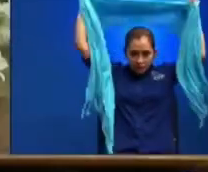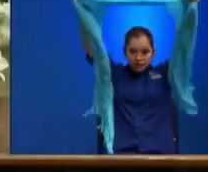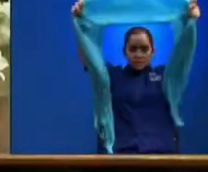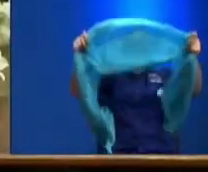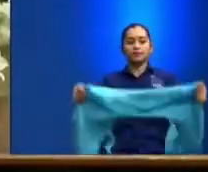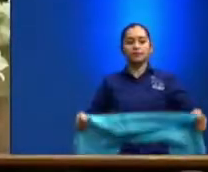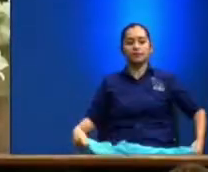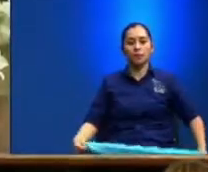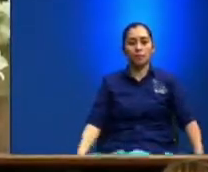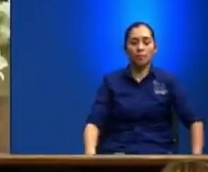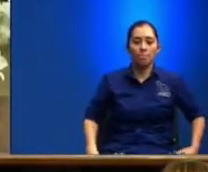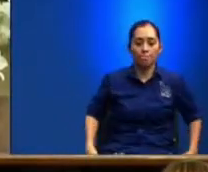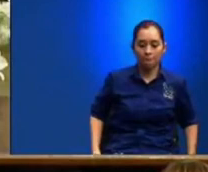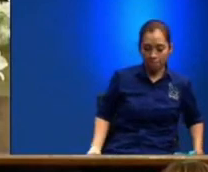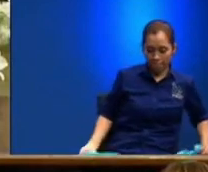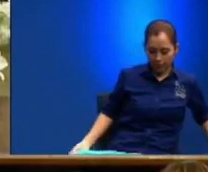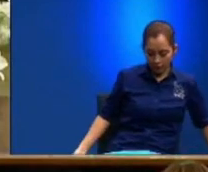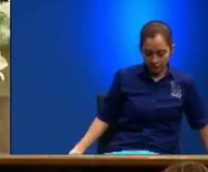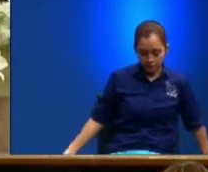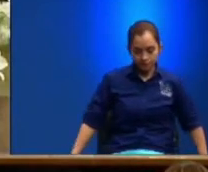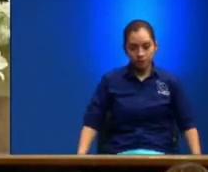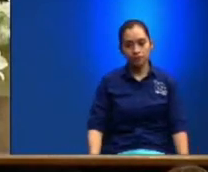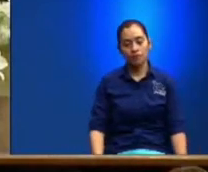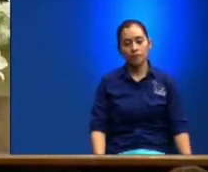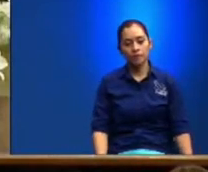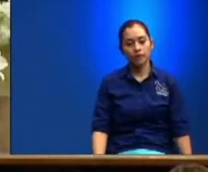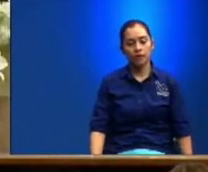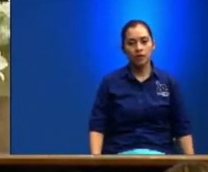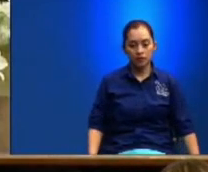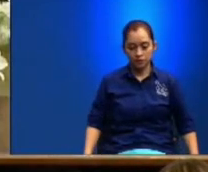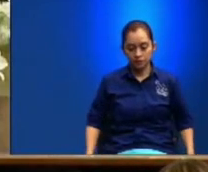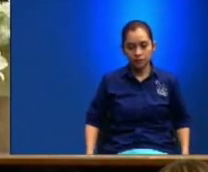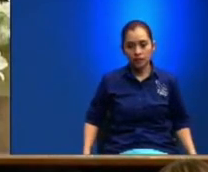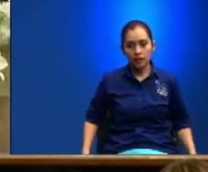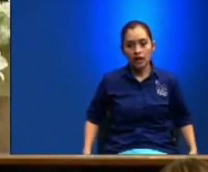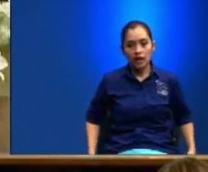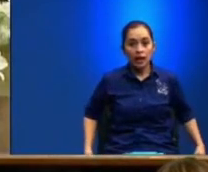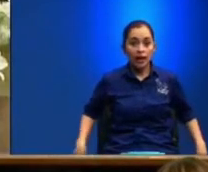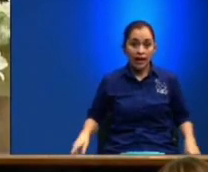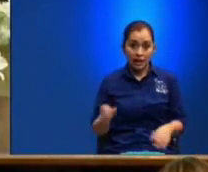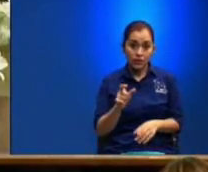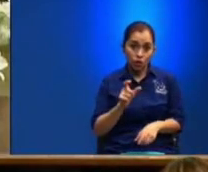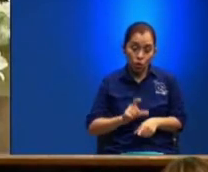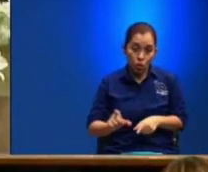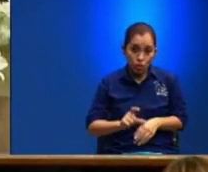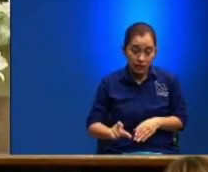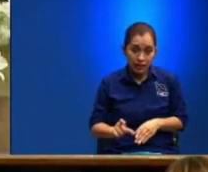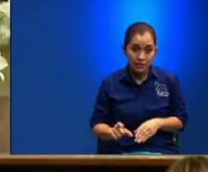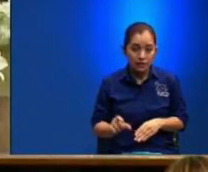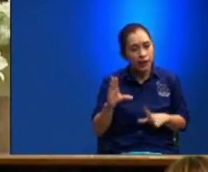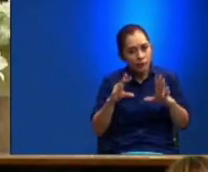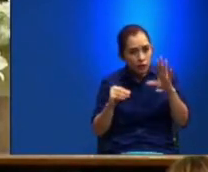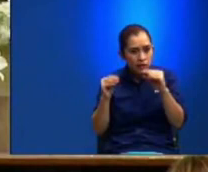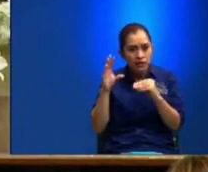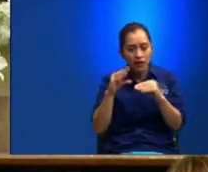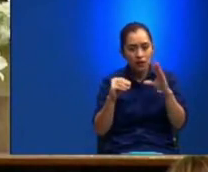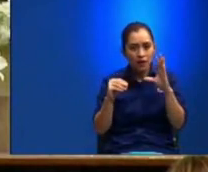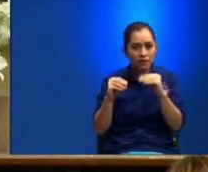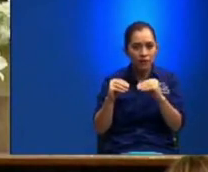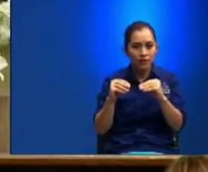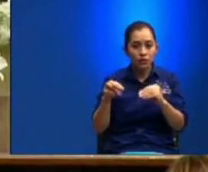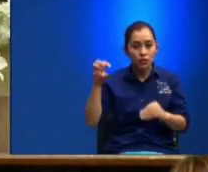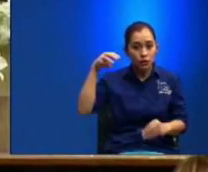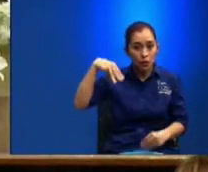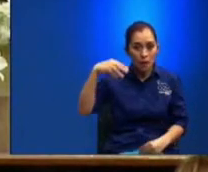conversando es acerca de misterios del hermano recuerda que de entradita ya ya